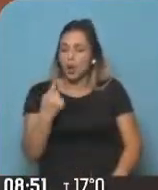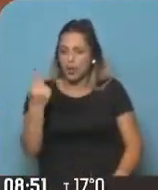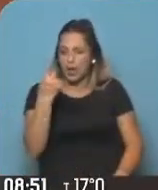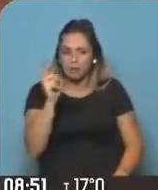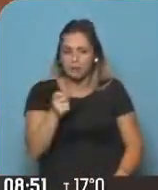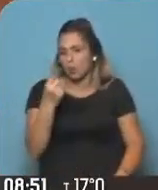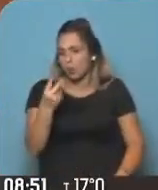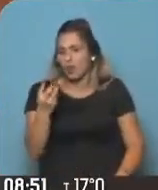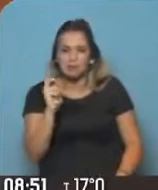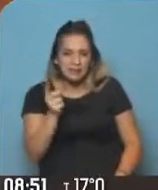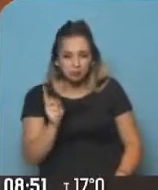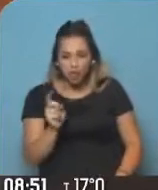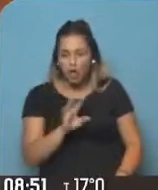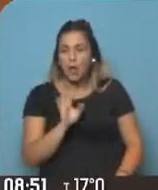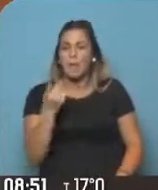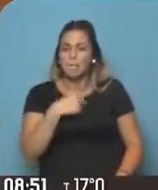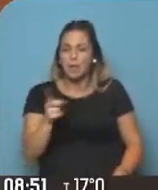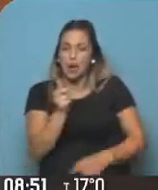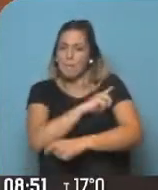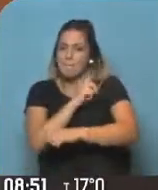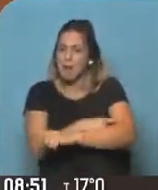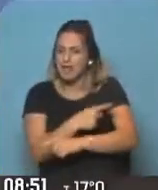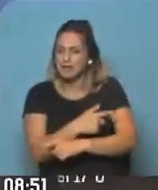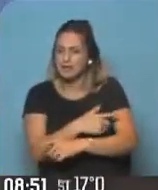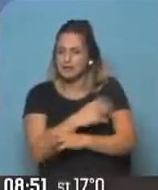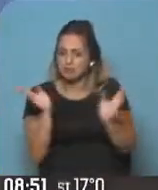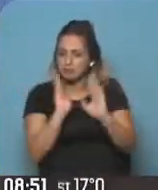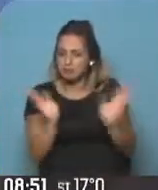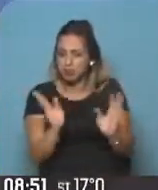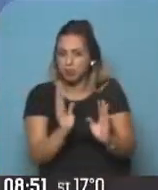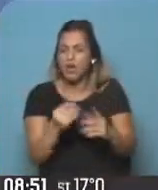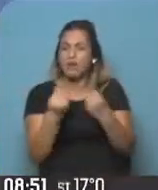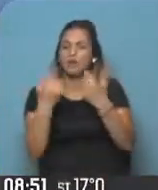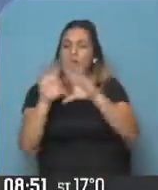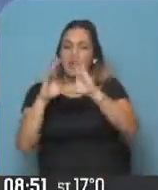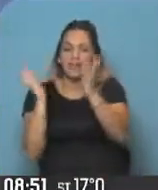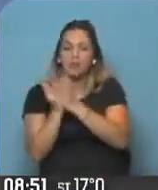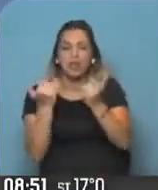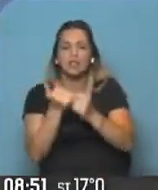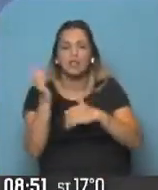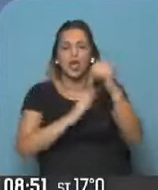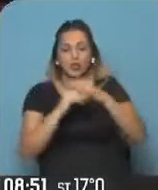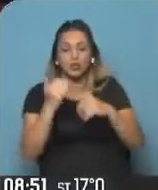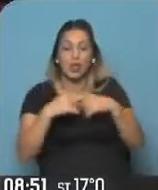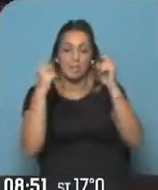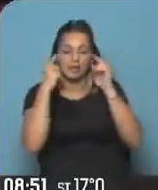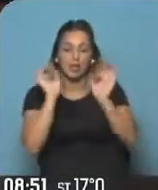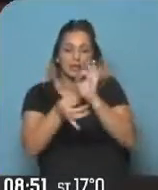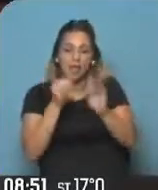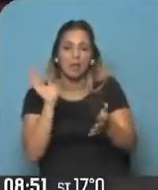intensos hay muchas zonas del mundo obviamente que tienen construcciones hechas pensando menos huracanes